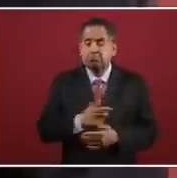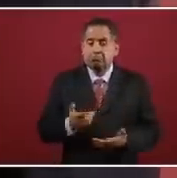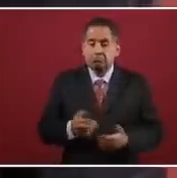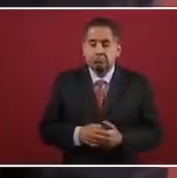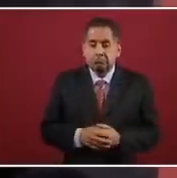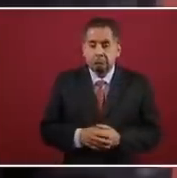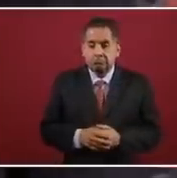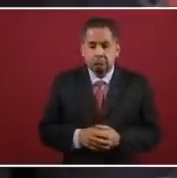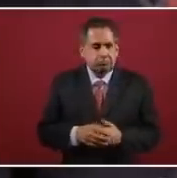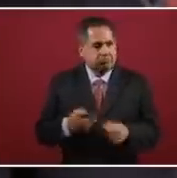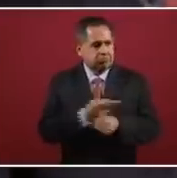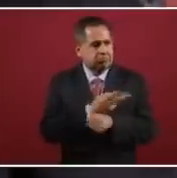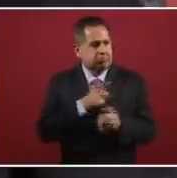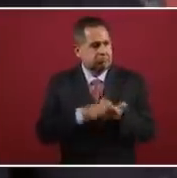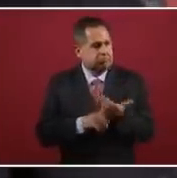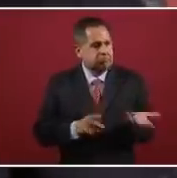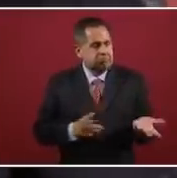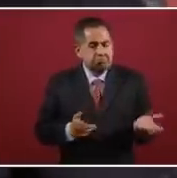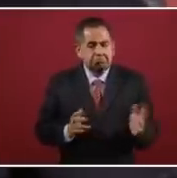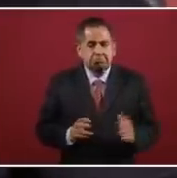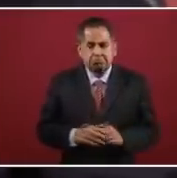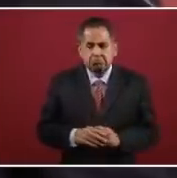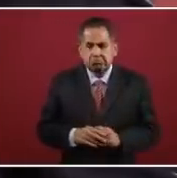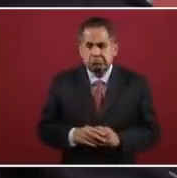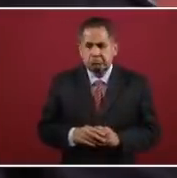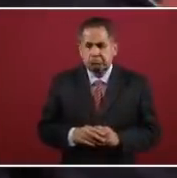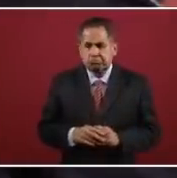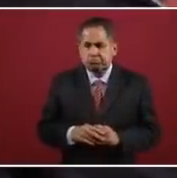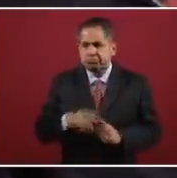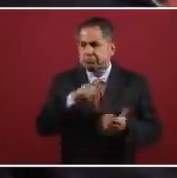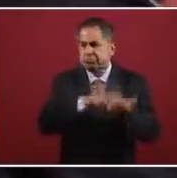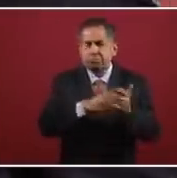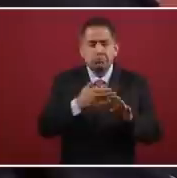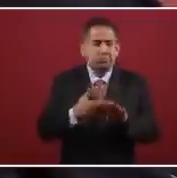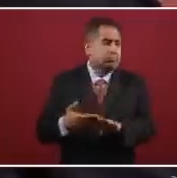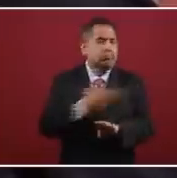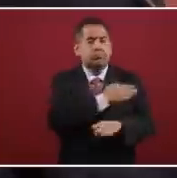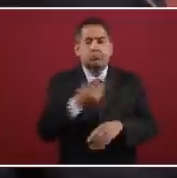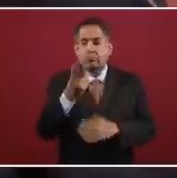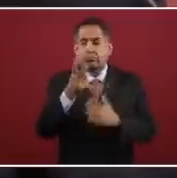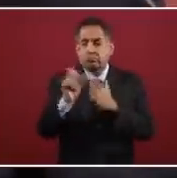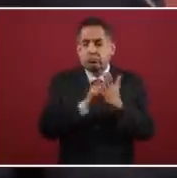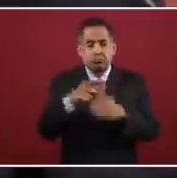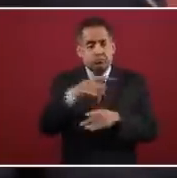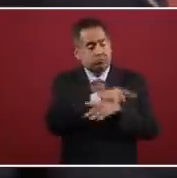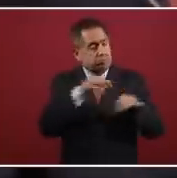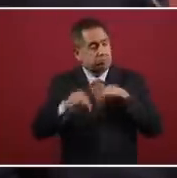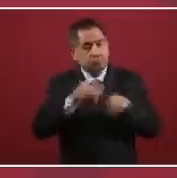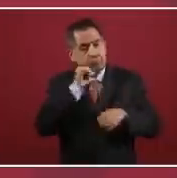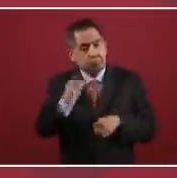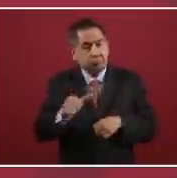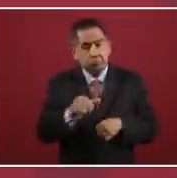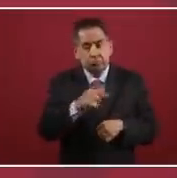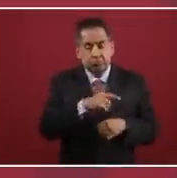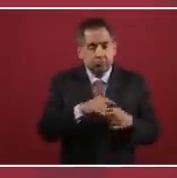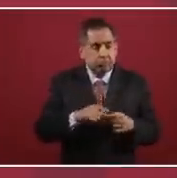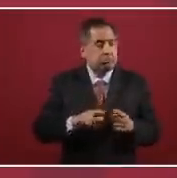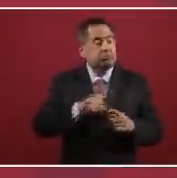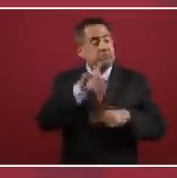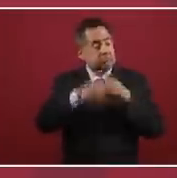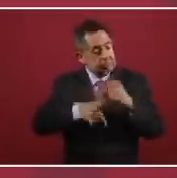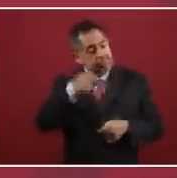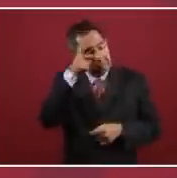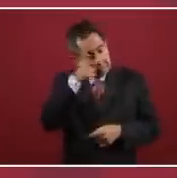que si qué pasaba con Sergio. Y resulta que tiene como 2 meses que ya no está. Y luego me enteré